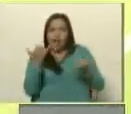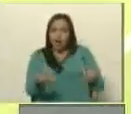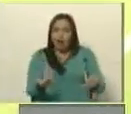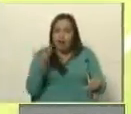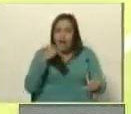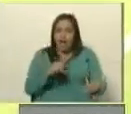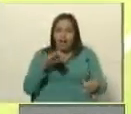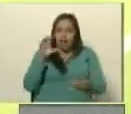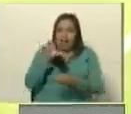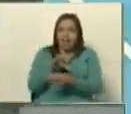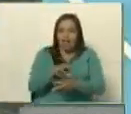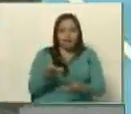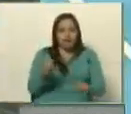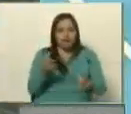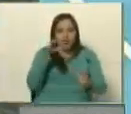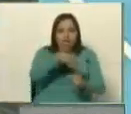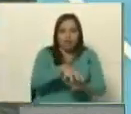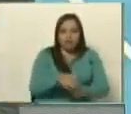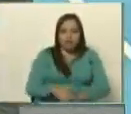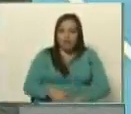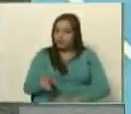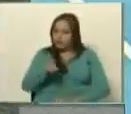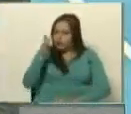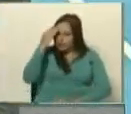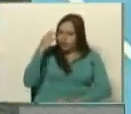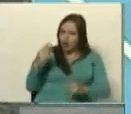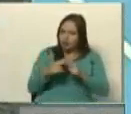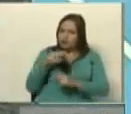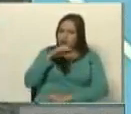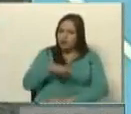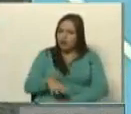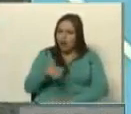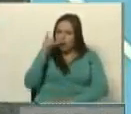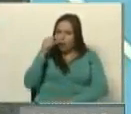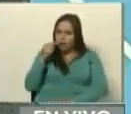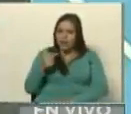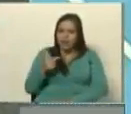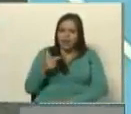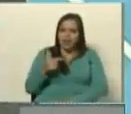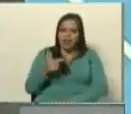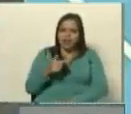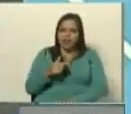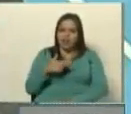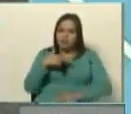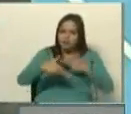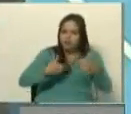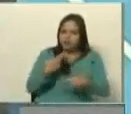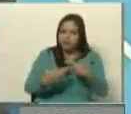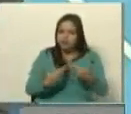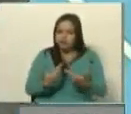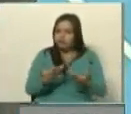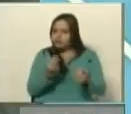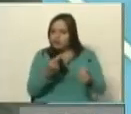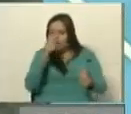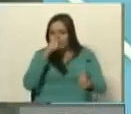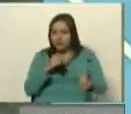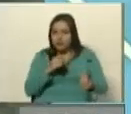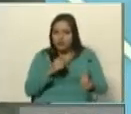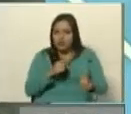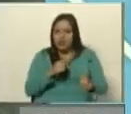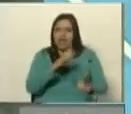este tipo de cosas. Bueno, no sé si conoce la historia de Al Capone, el mafioso famoso. Claro. Al Capone lo arrestaron no por ser